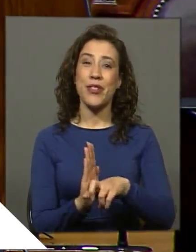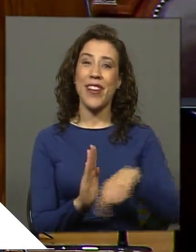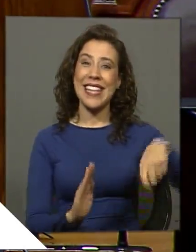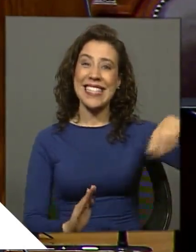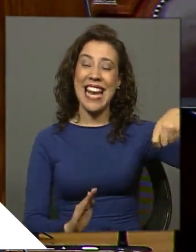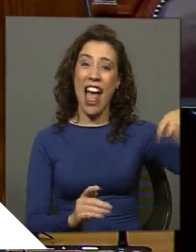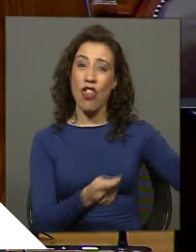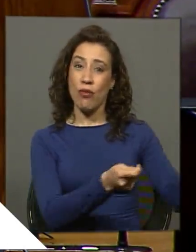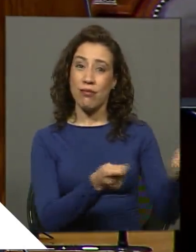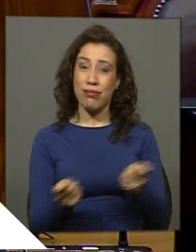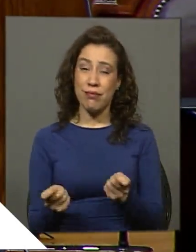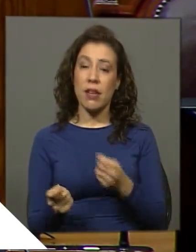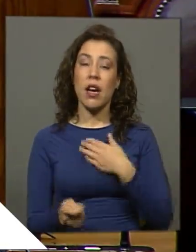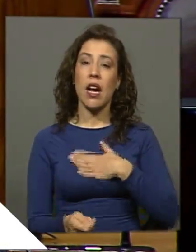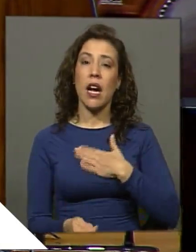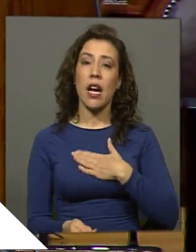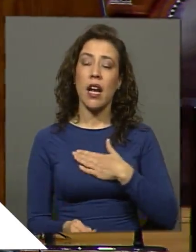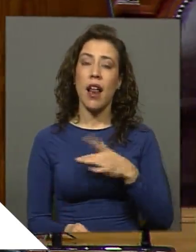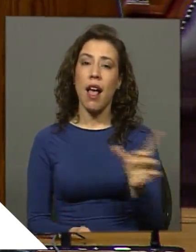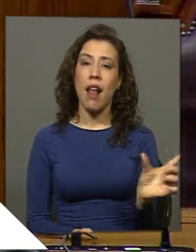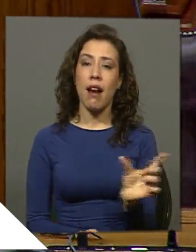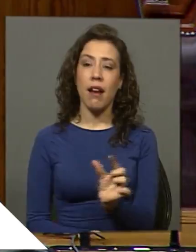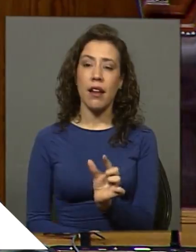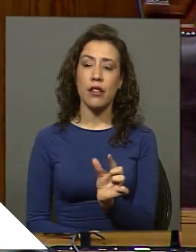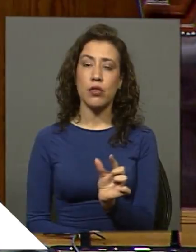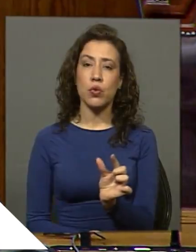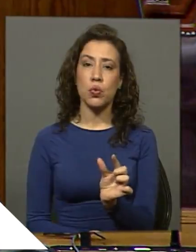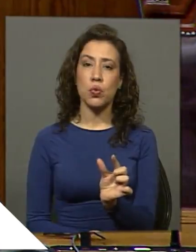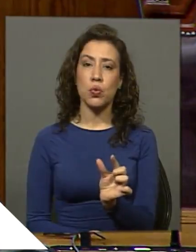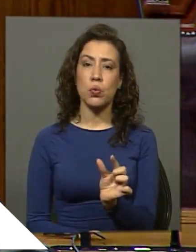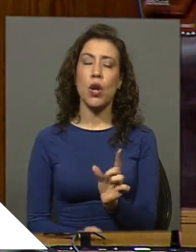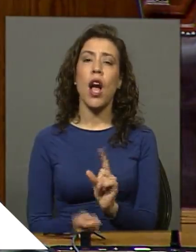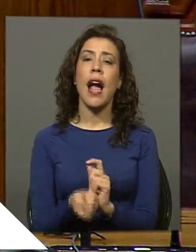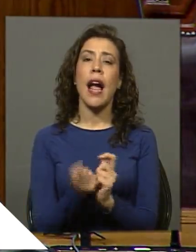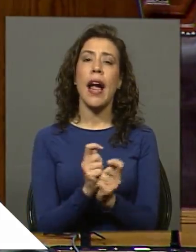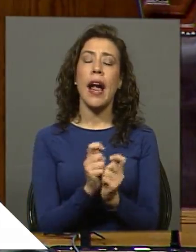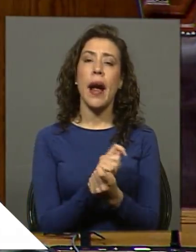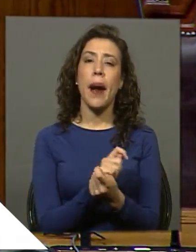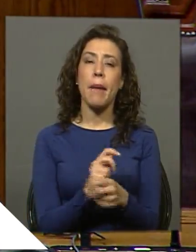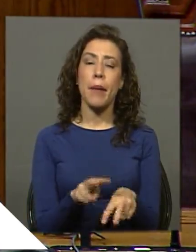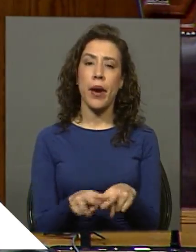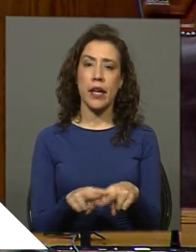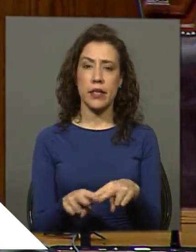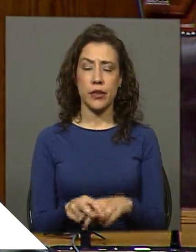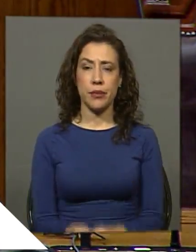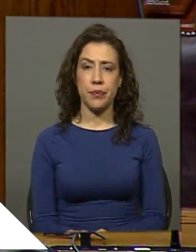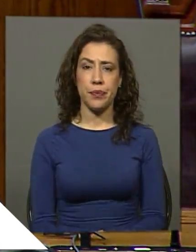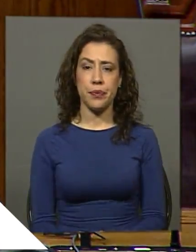me gustaría resumir cuáles son los cambios las enmiendas que se hicieron